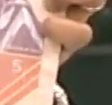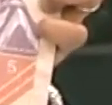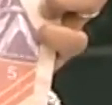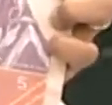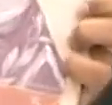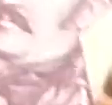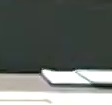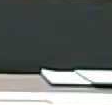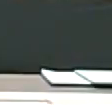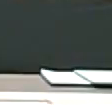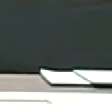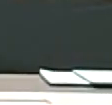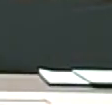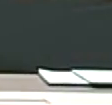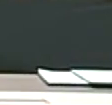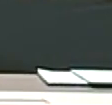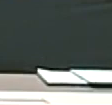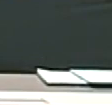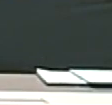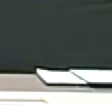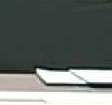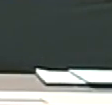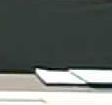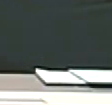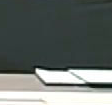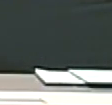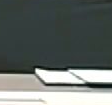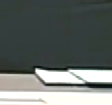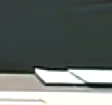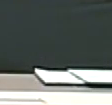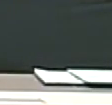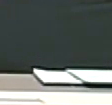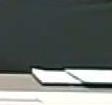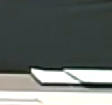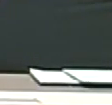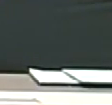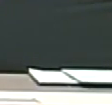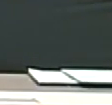Mi abuelo José Félix Rivas. Bien bello. 5 bolívares.